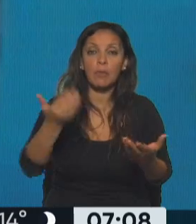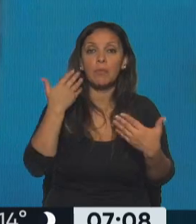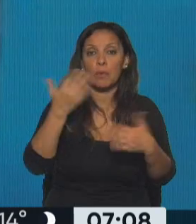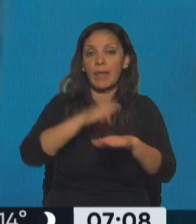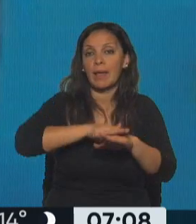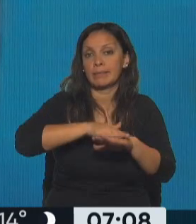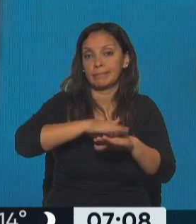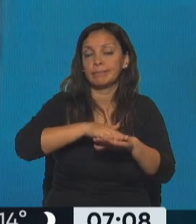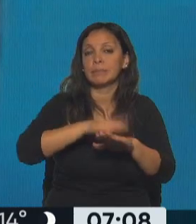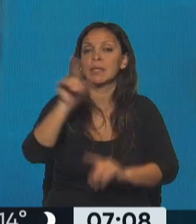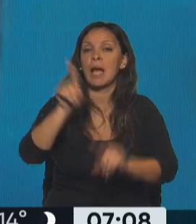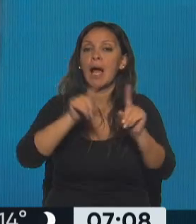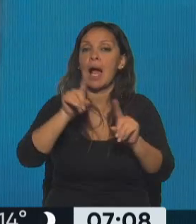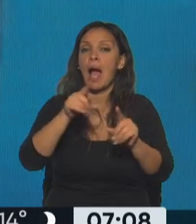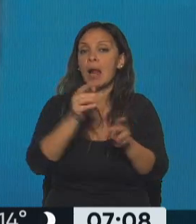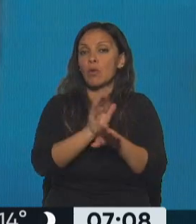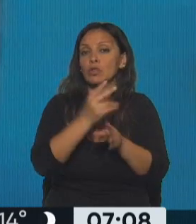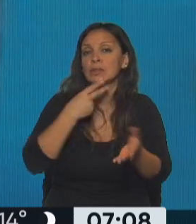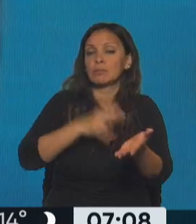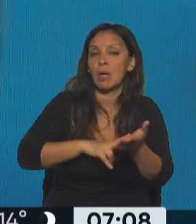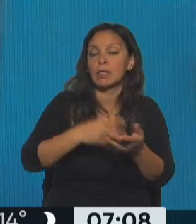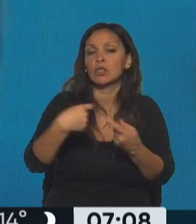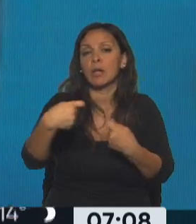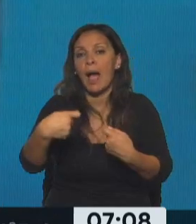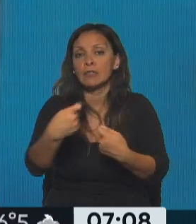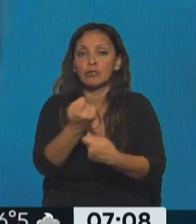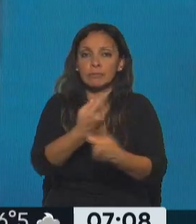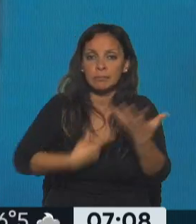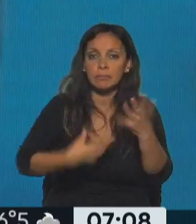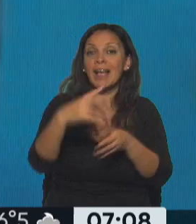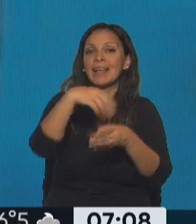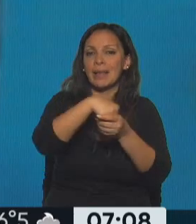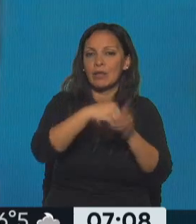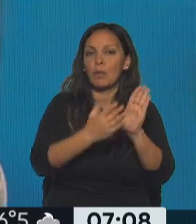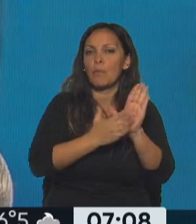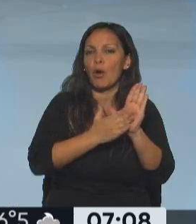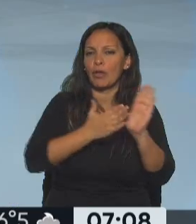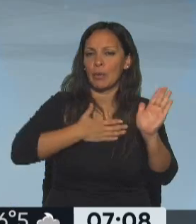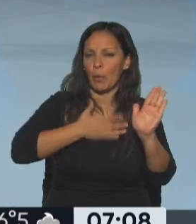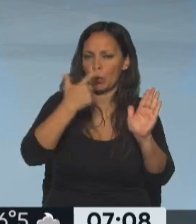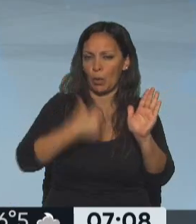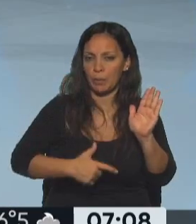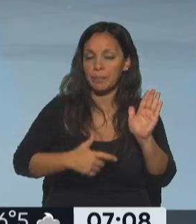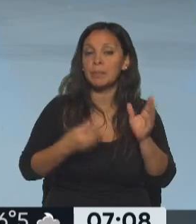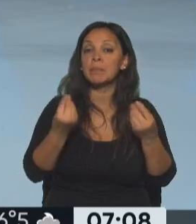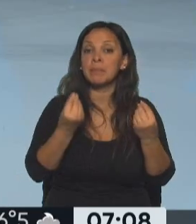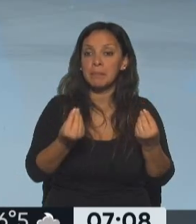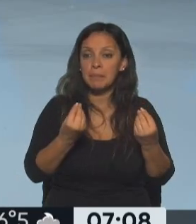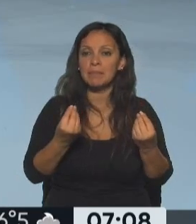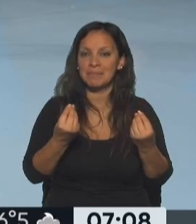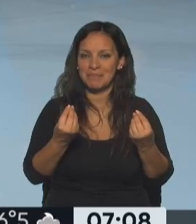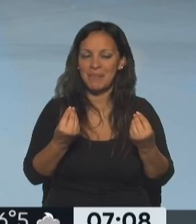cargo de algunas cargas sociales, ¿sí? Que contemplan el monotributo, pero justamente eso, para instar a